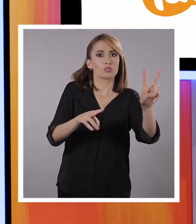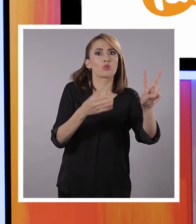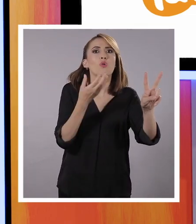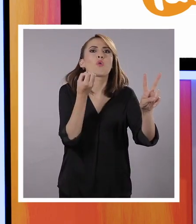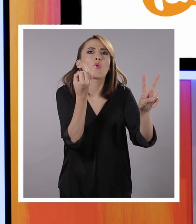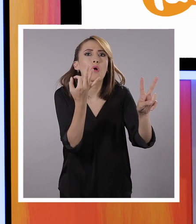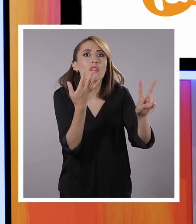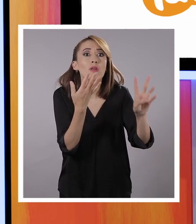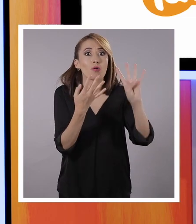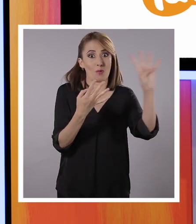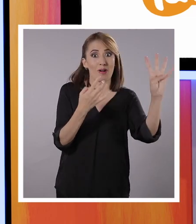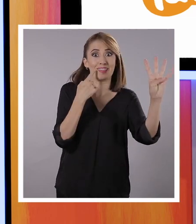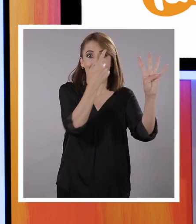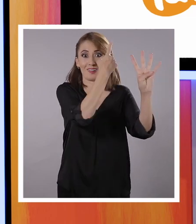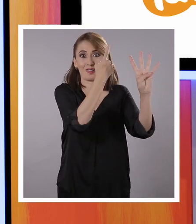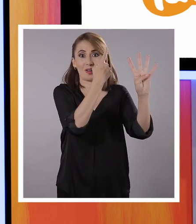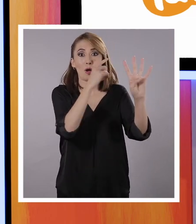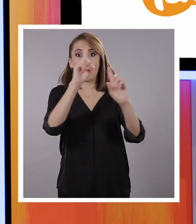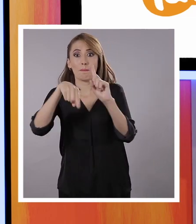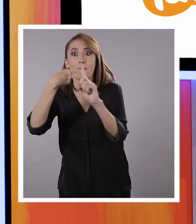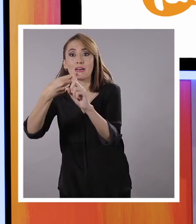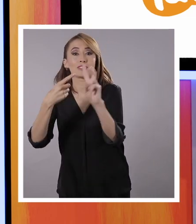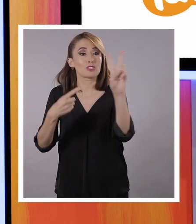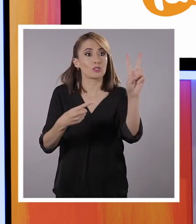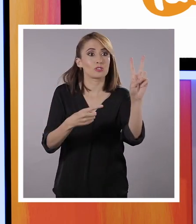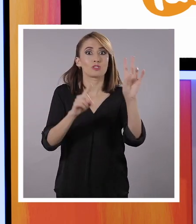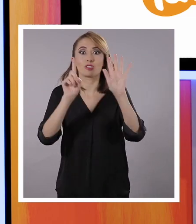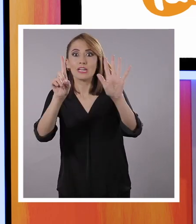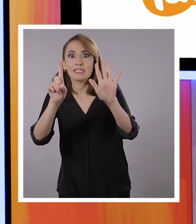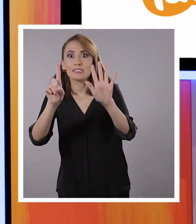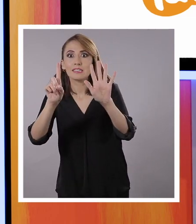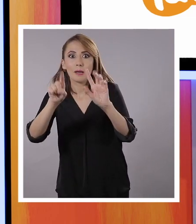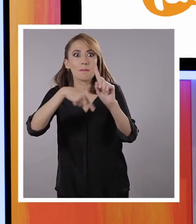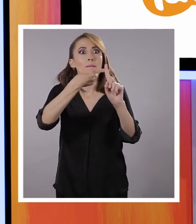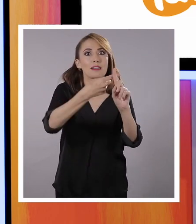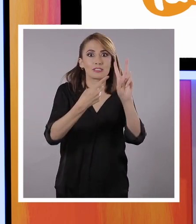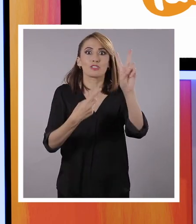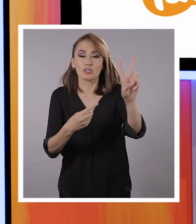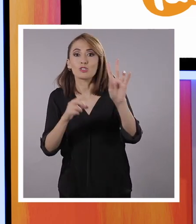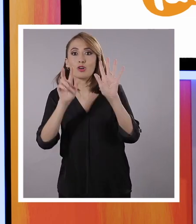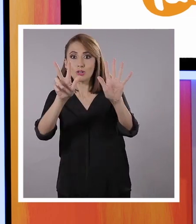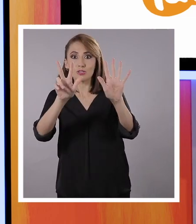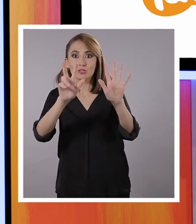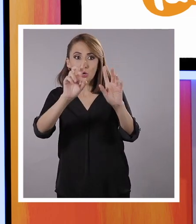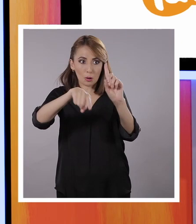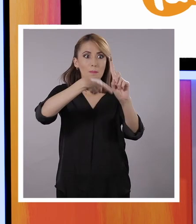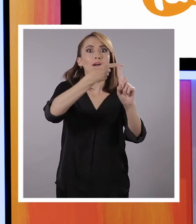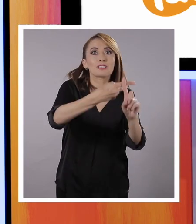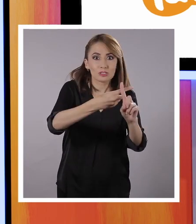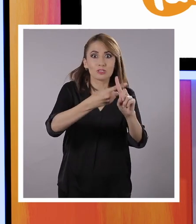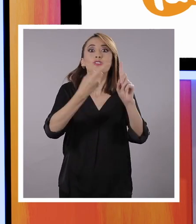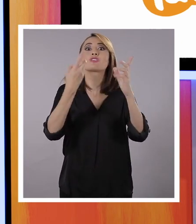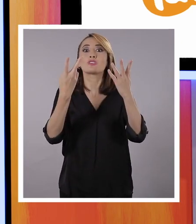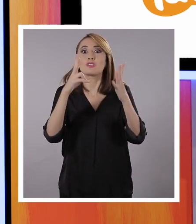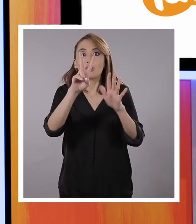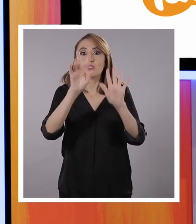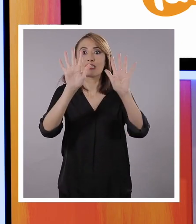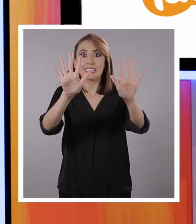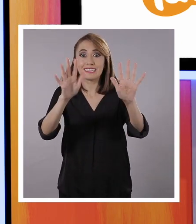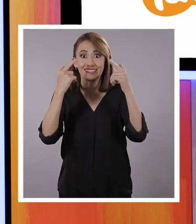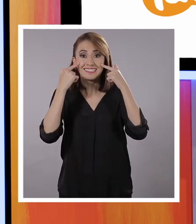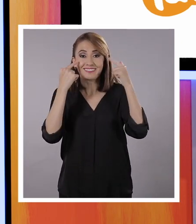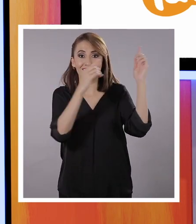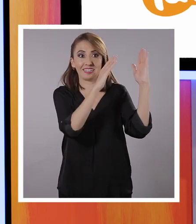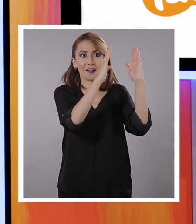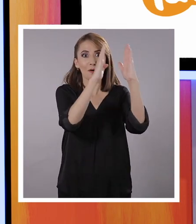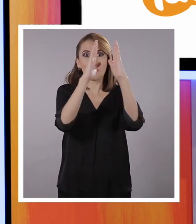real. 2 más 2 son 4. 4 más 2 son 6. 6 más 2 son 8. 8 más 2